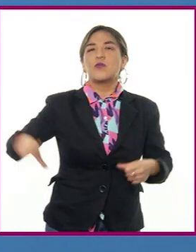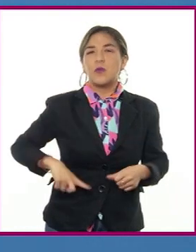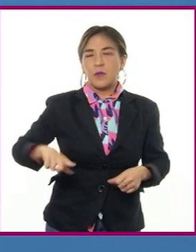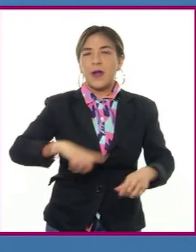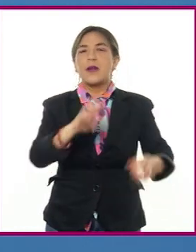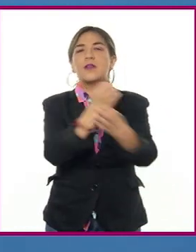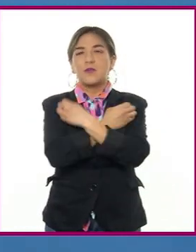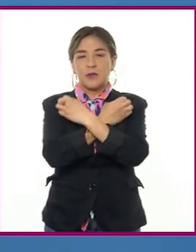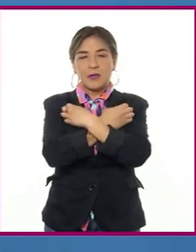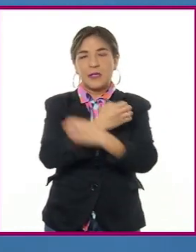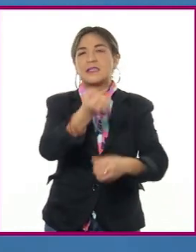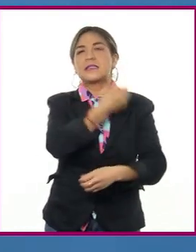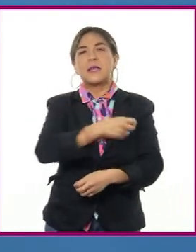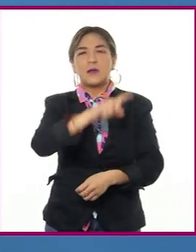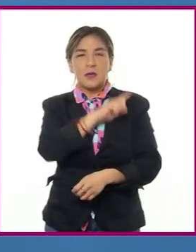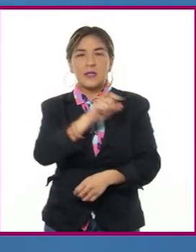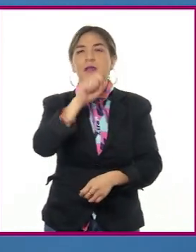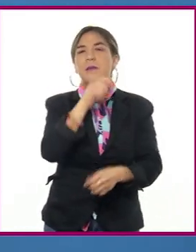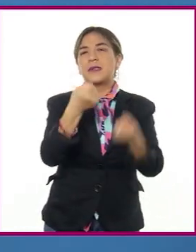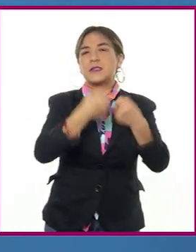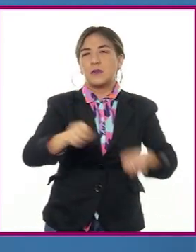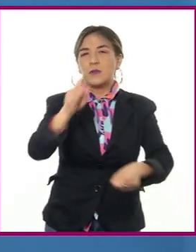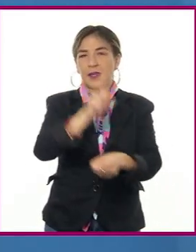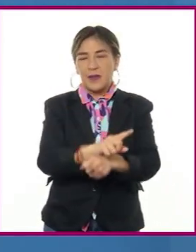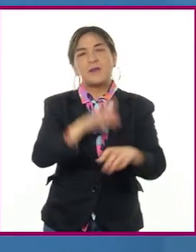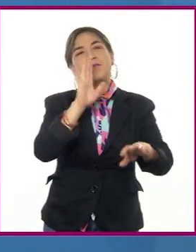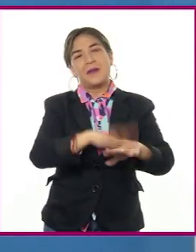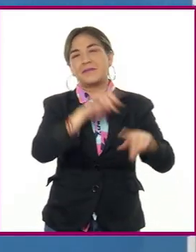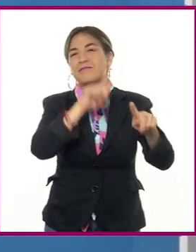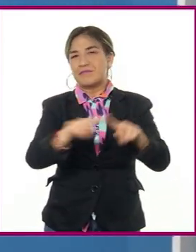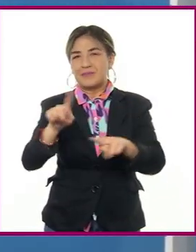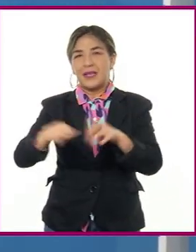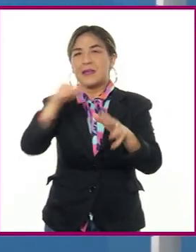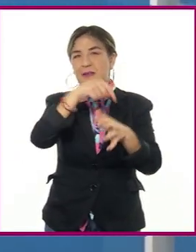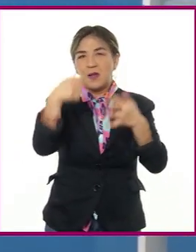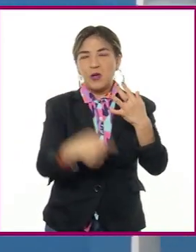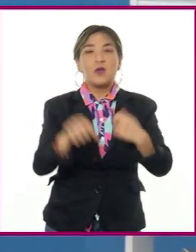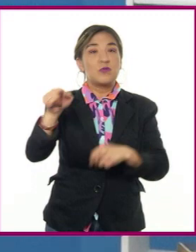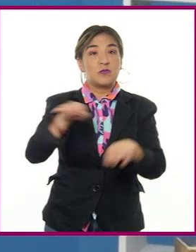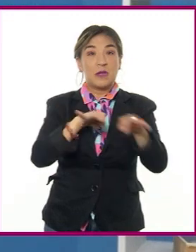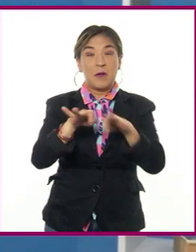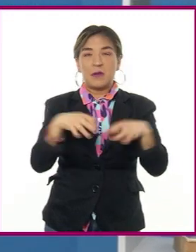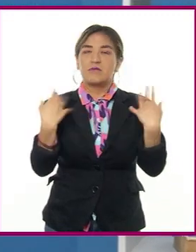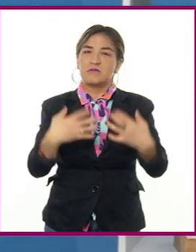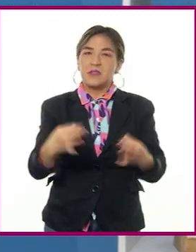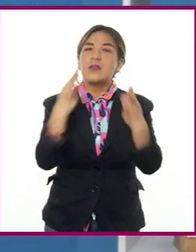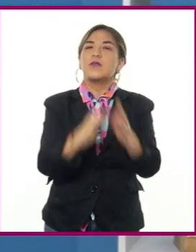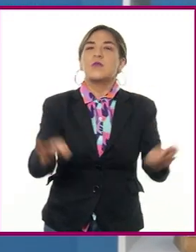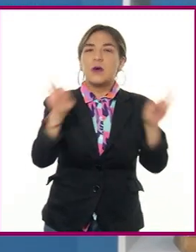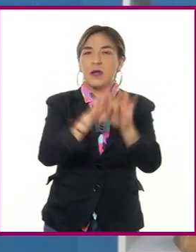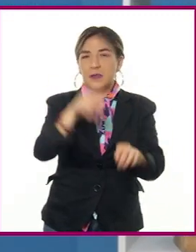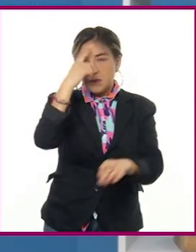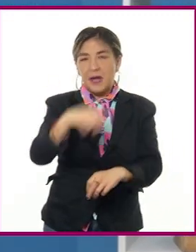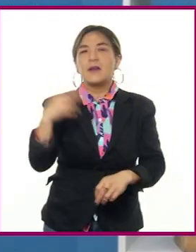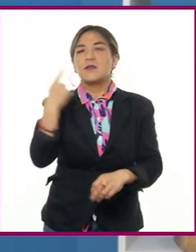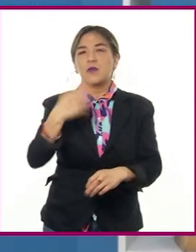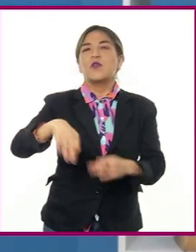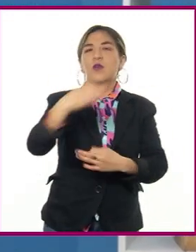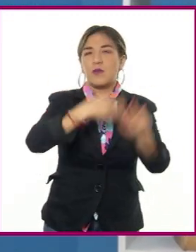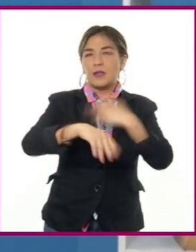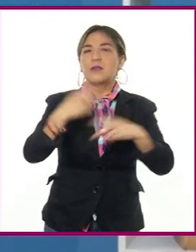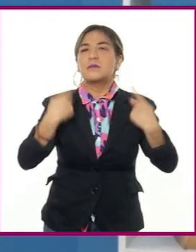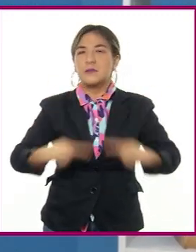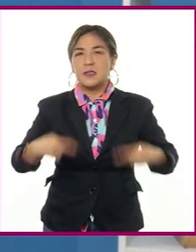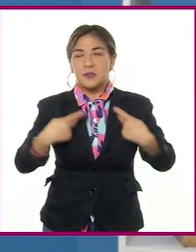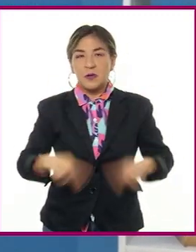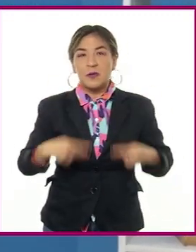educativo, de salud y de seguridad, entre otros. Su función es muy necesaria e importante para todas las personas. Por